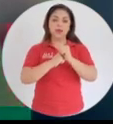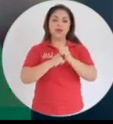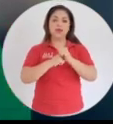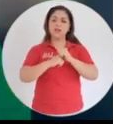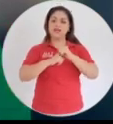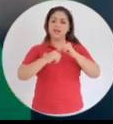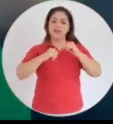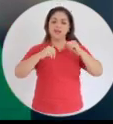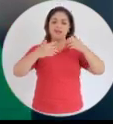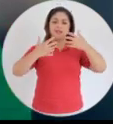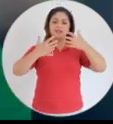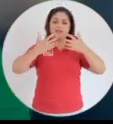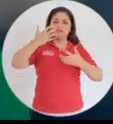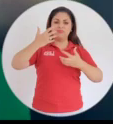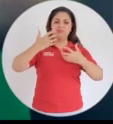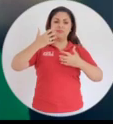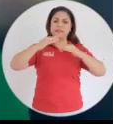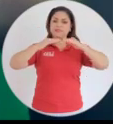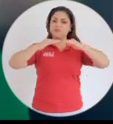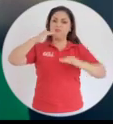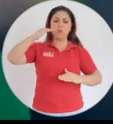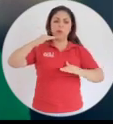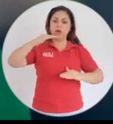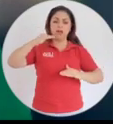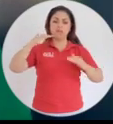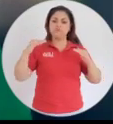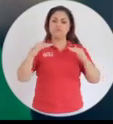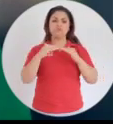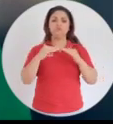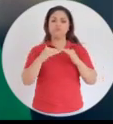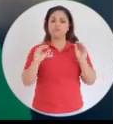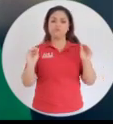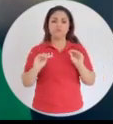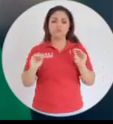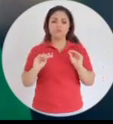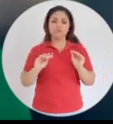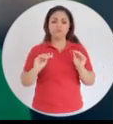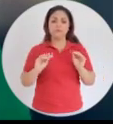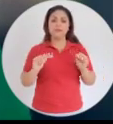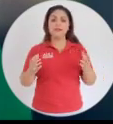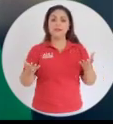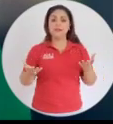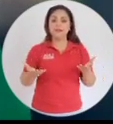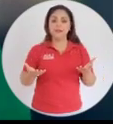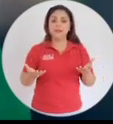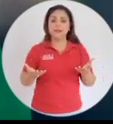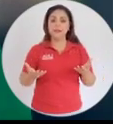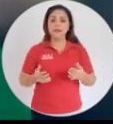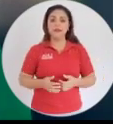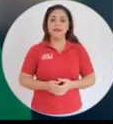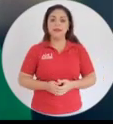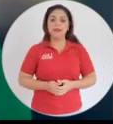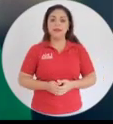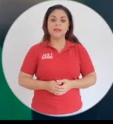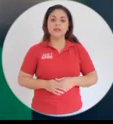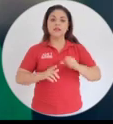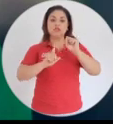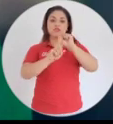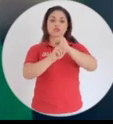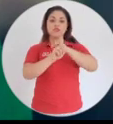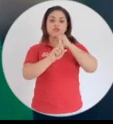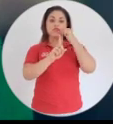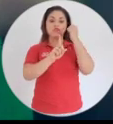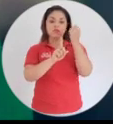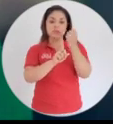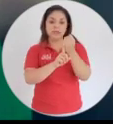de mucho antes, muy desiguales, en donde finalmente